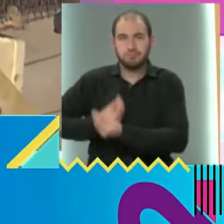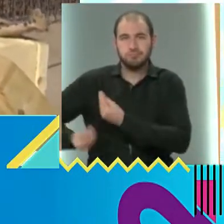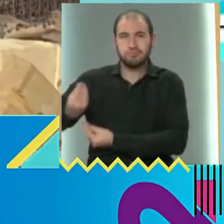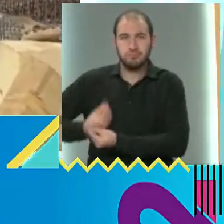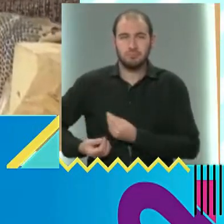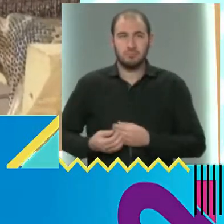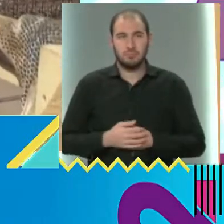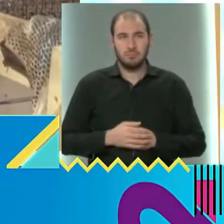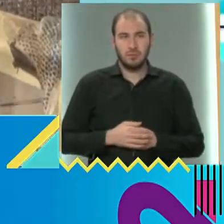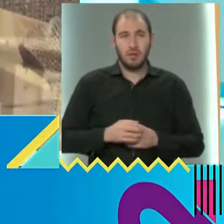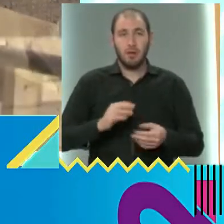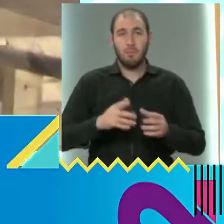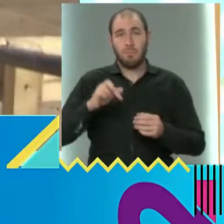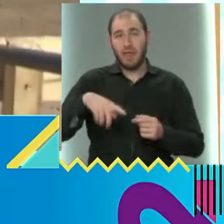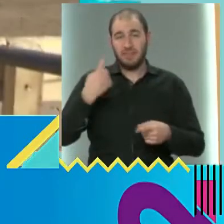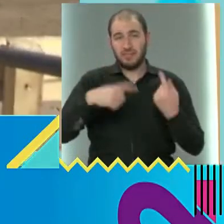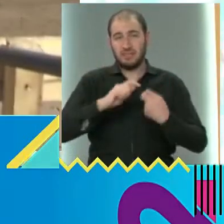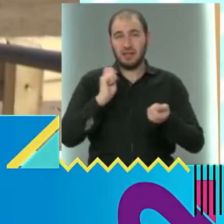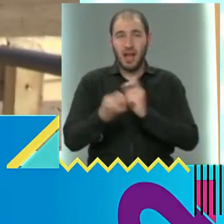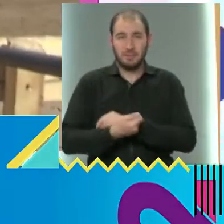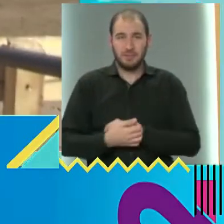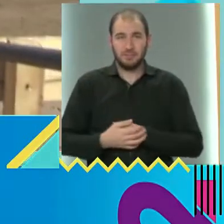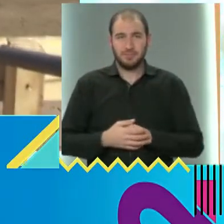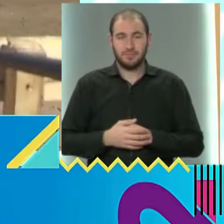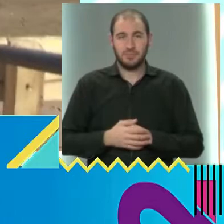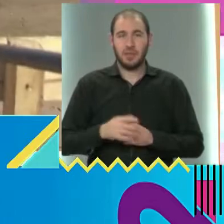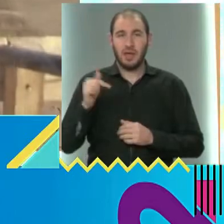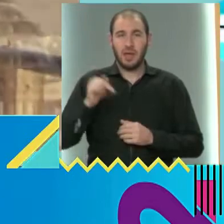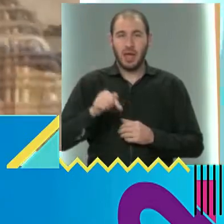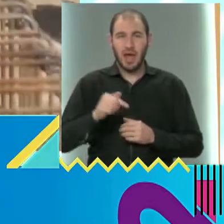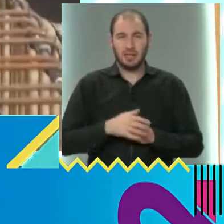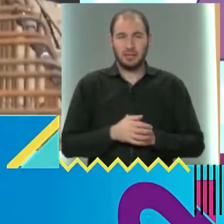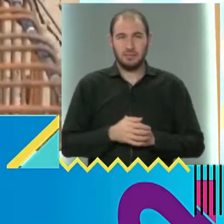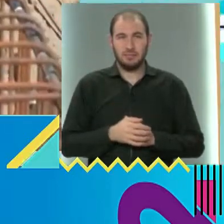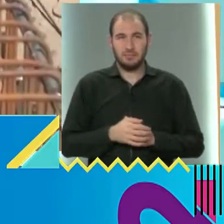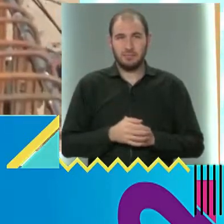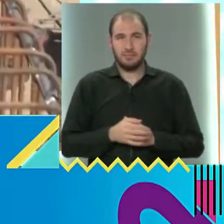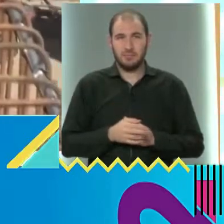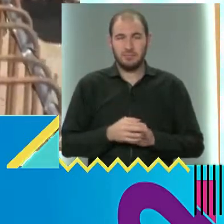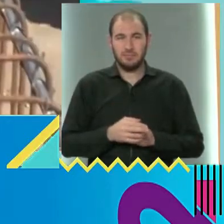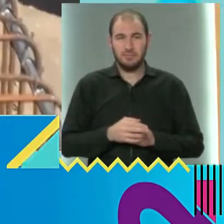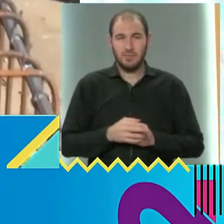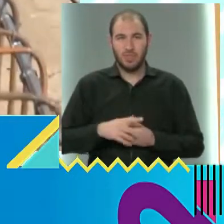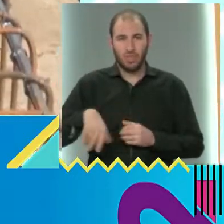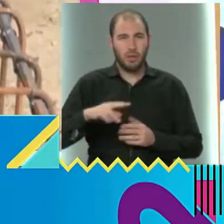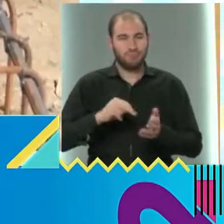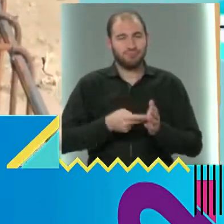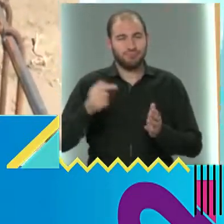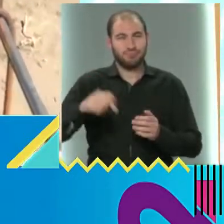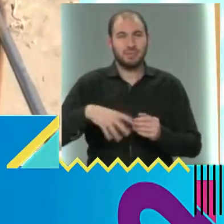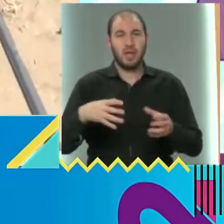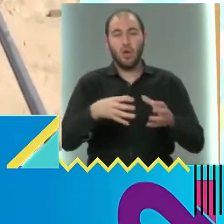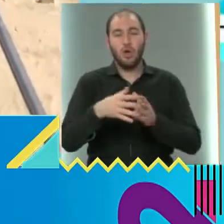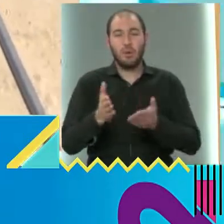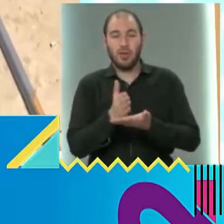cambiando las distintas políticas. Entonces, ahí se produce lo que mal nos está pasando a las